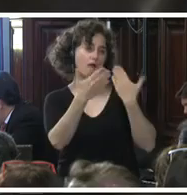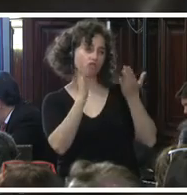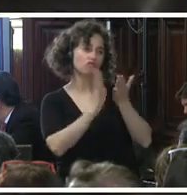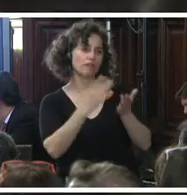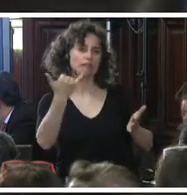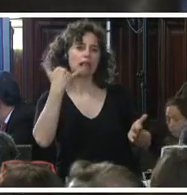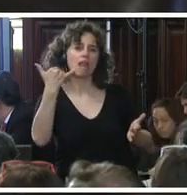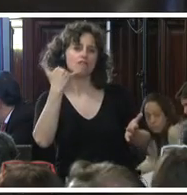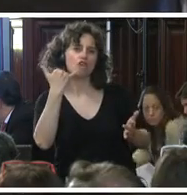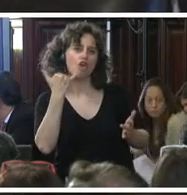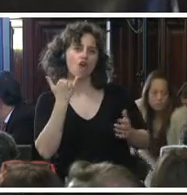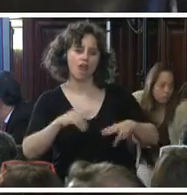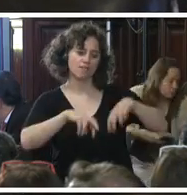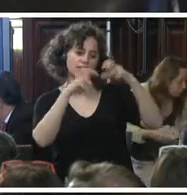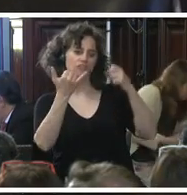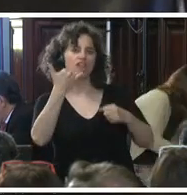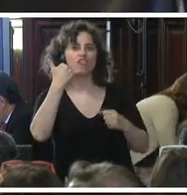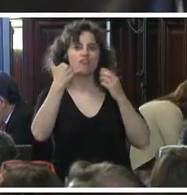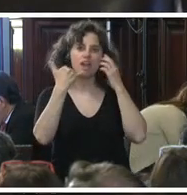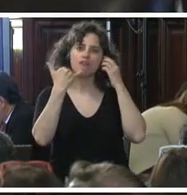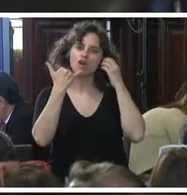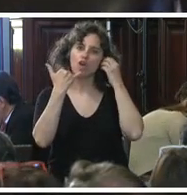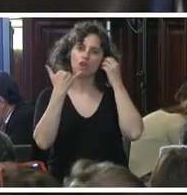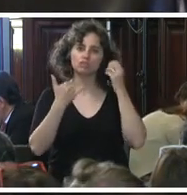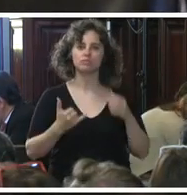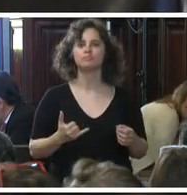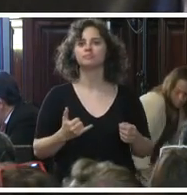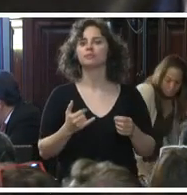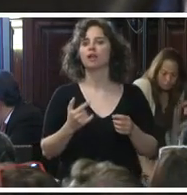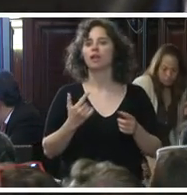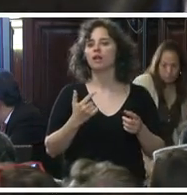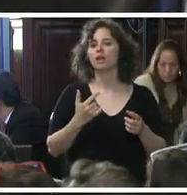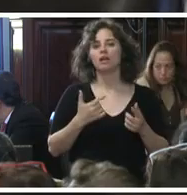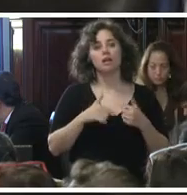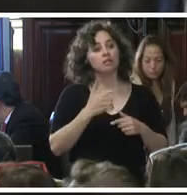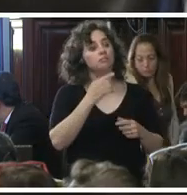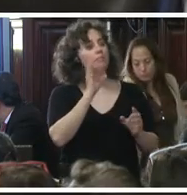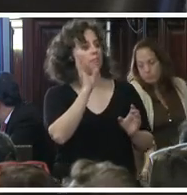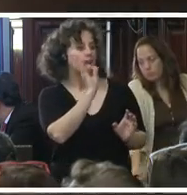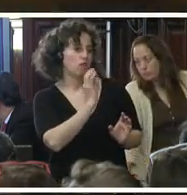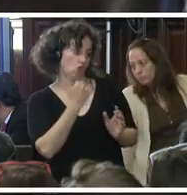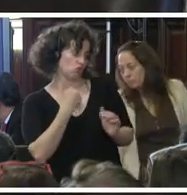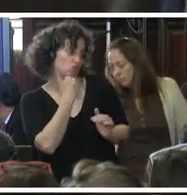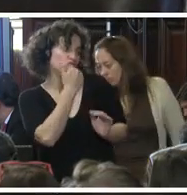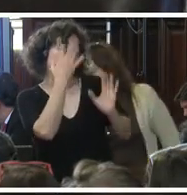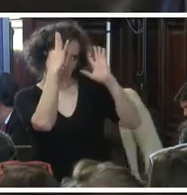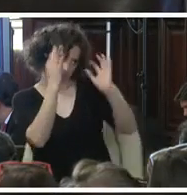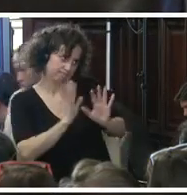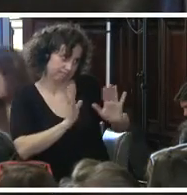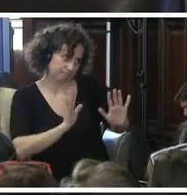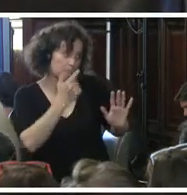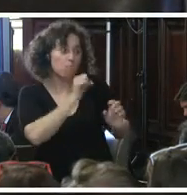investigational de teléfonos y amb ante el informe magic moments y judith mental intenta